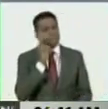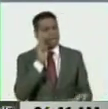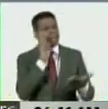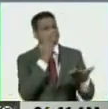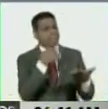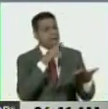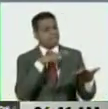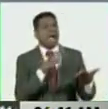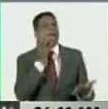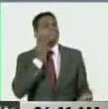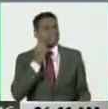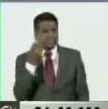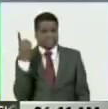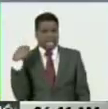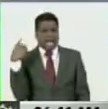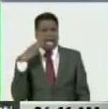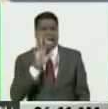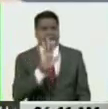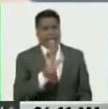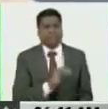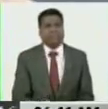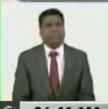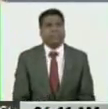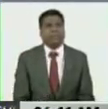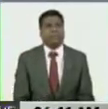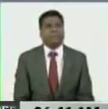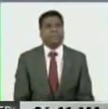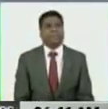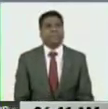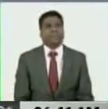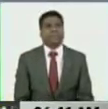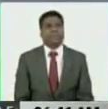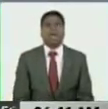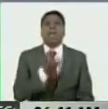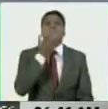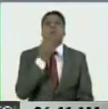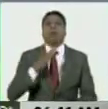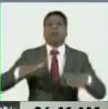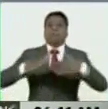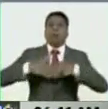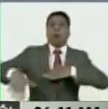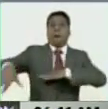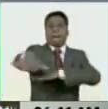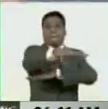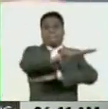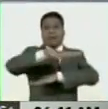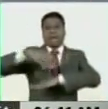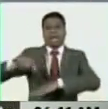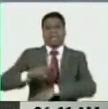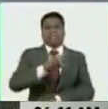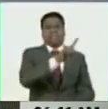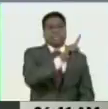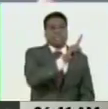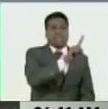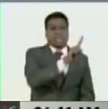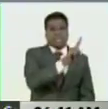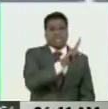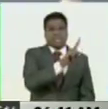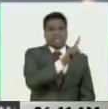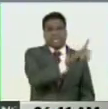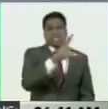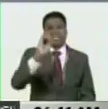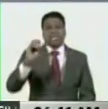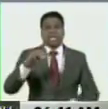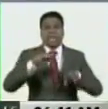renovación pasada era, renovábamos en una plaza, habían 10 mesas,